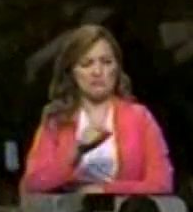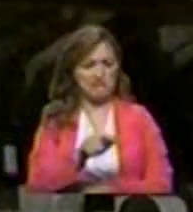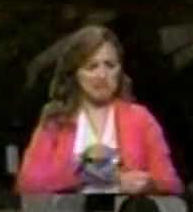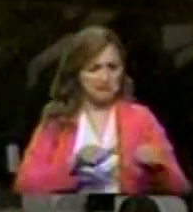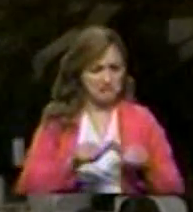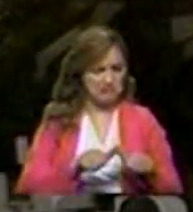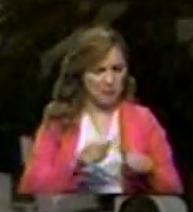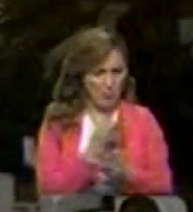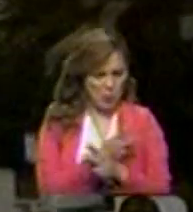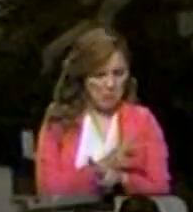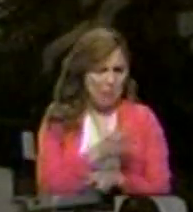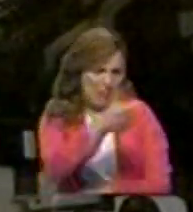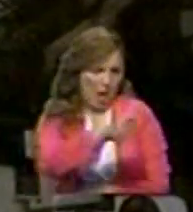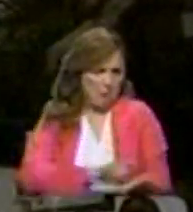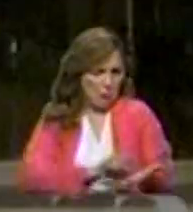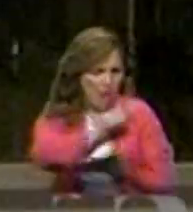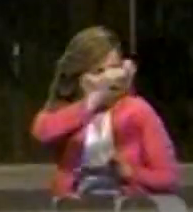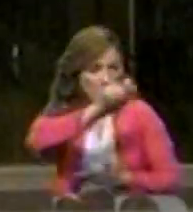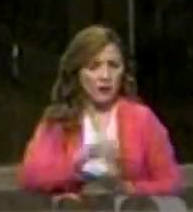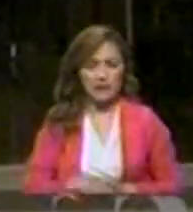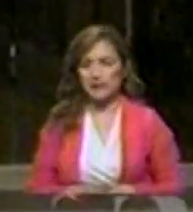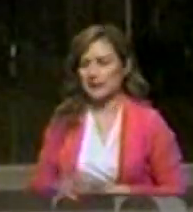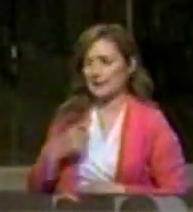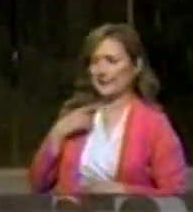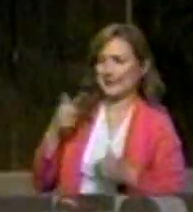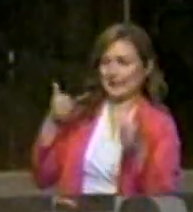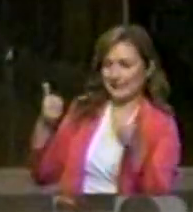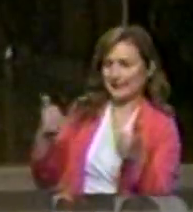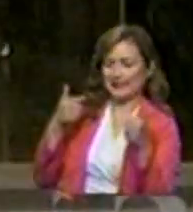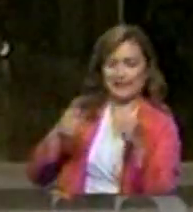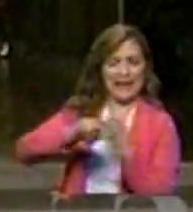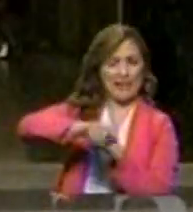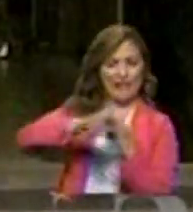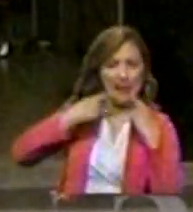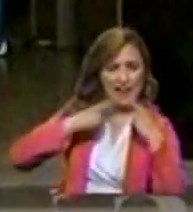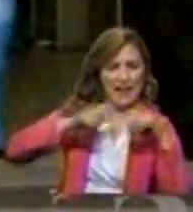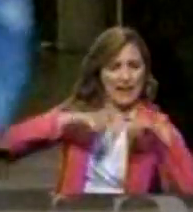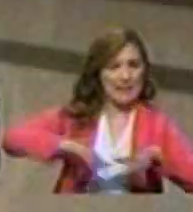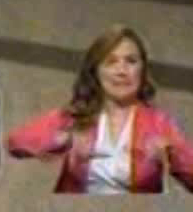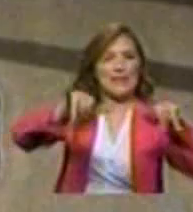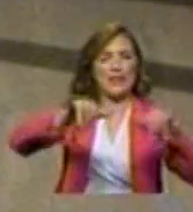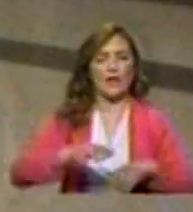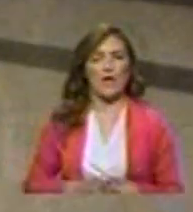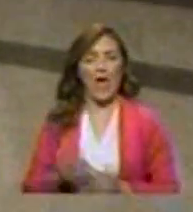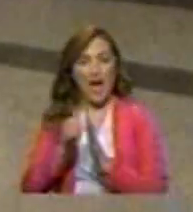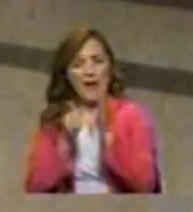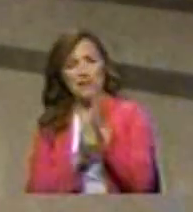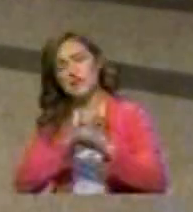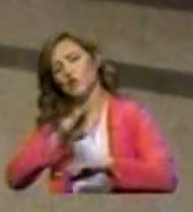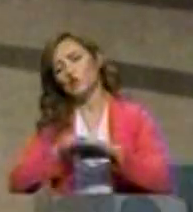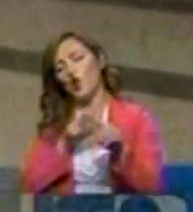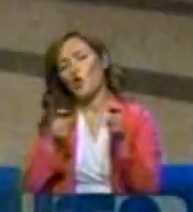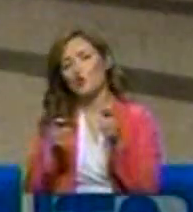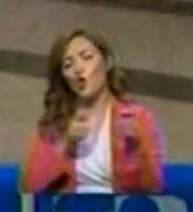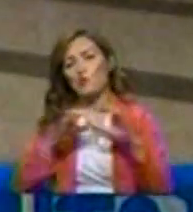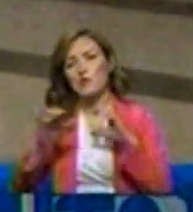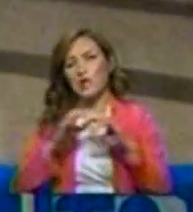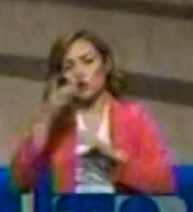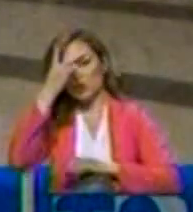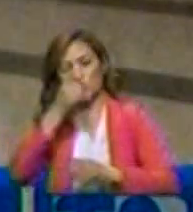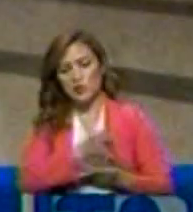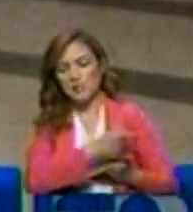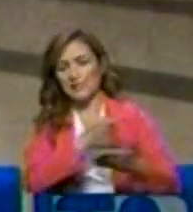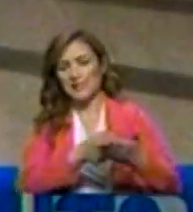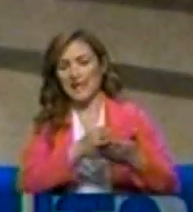trámite la acción de protección con lo que se suspenden las resoluciones emitidas por la arq hotel la audiencia judicial está agendada para el